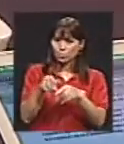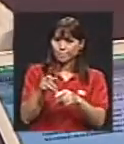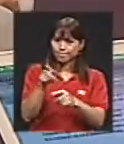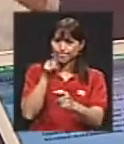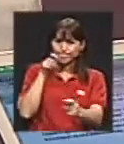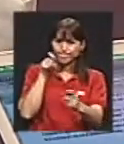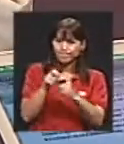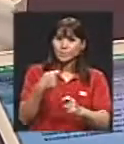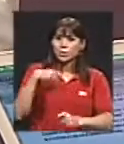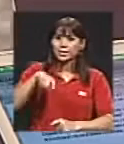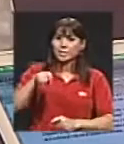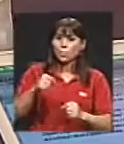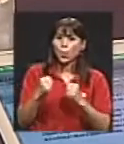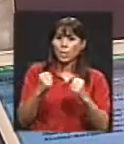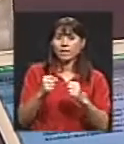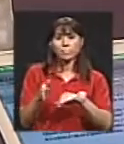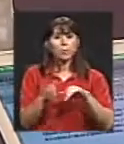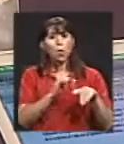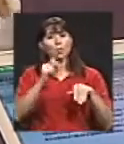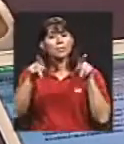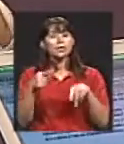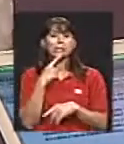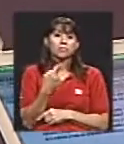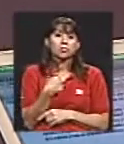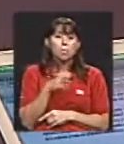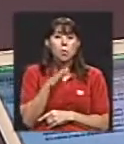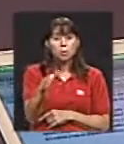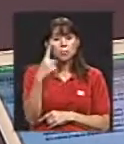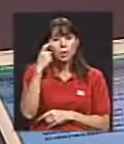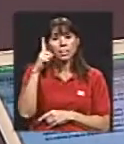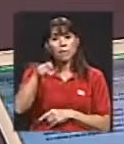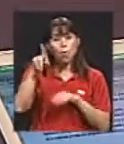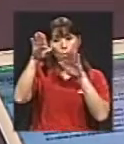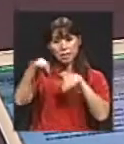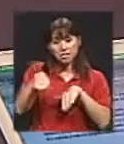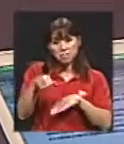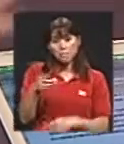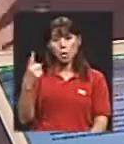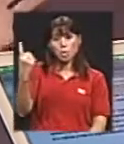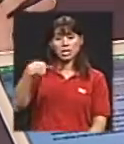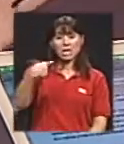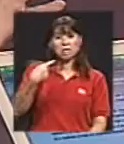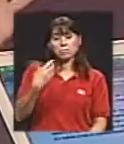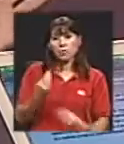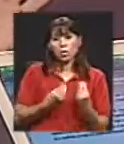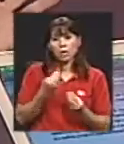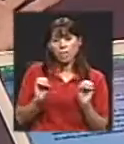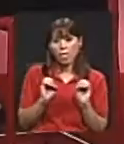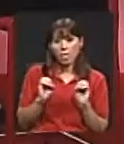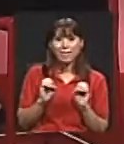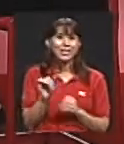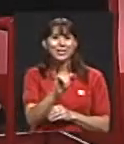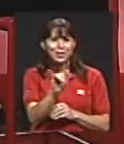es voy porque tengo que hacer caso y porque si no me quedo sin trabajo porque el orden porque exactamente como el perrito que